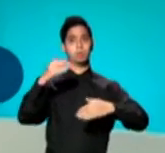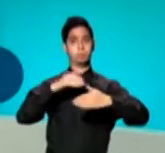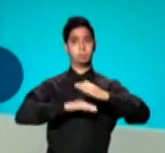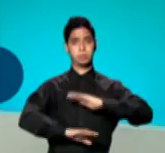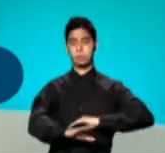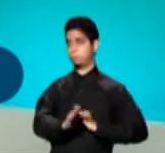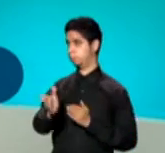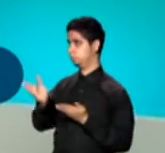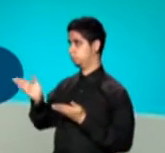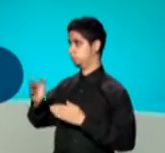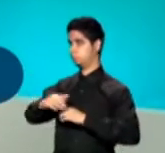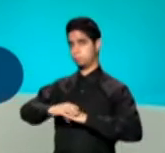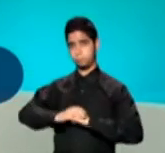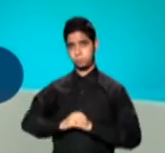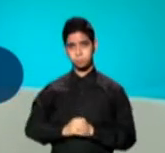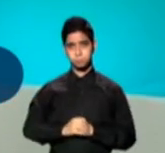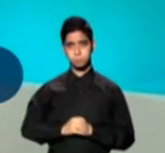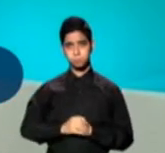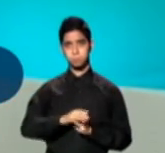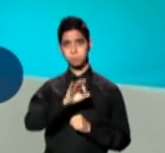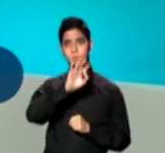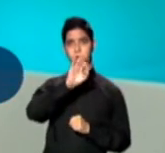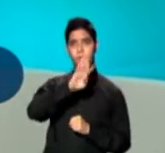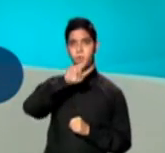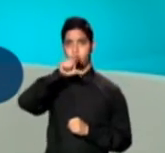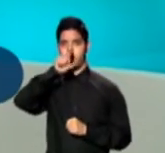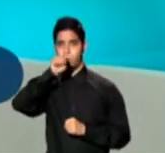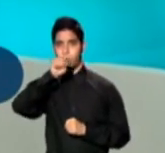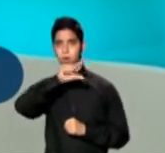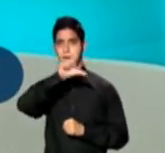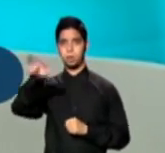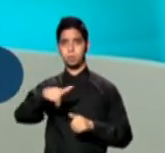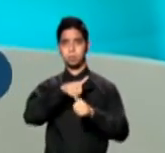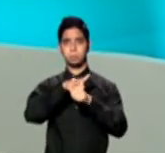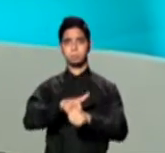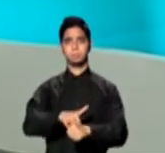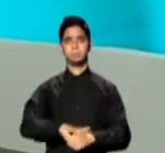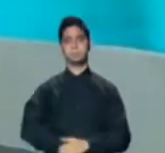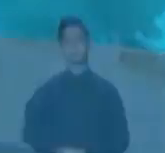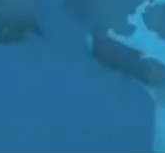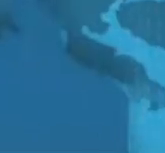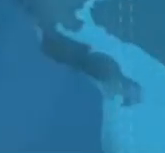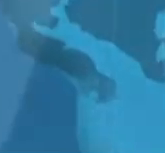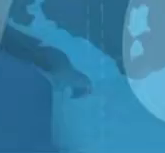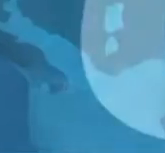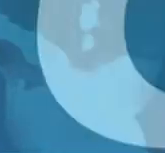nuestra página wipr.pr y síganos en nuestras redes en Facebook y Twitter.